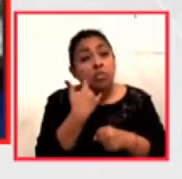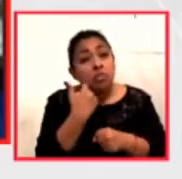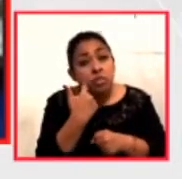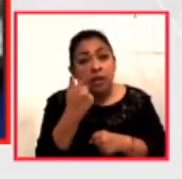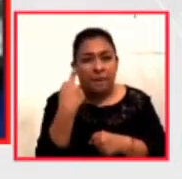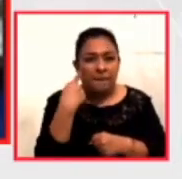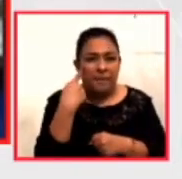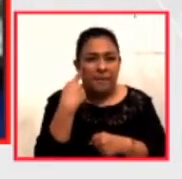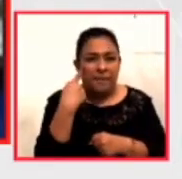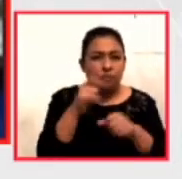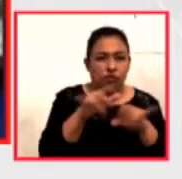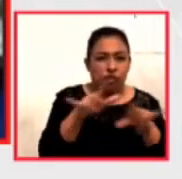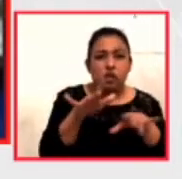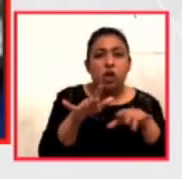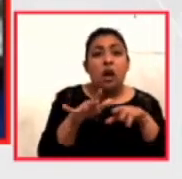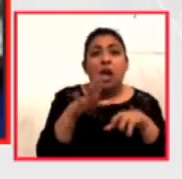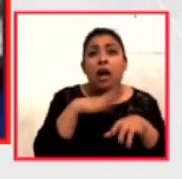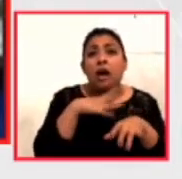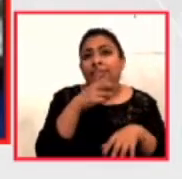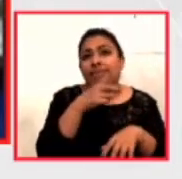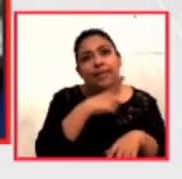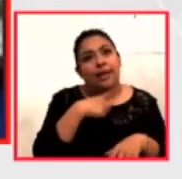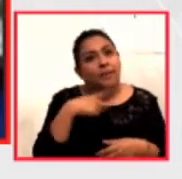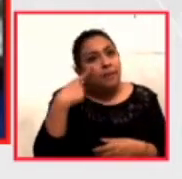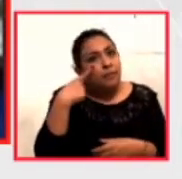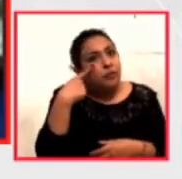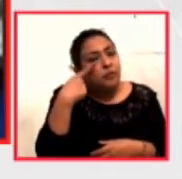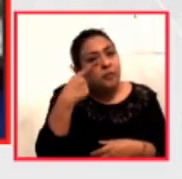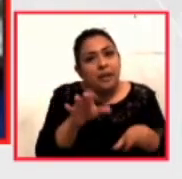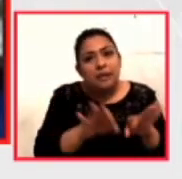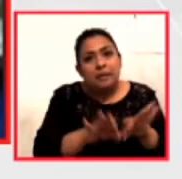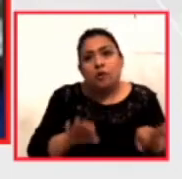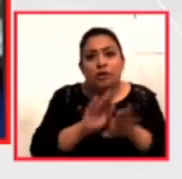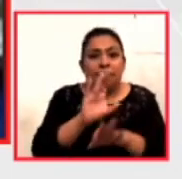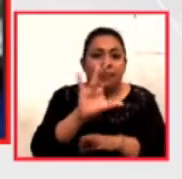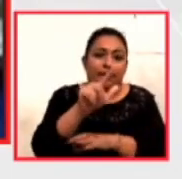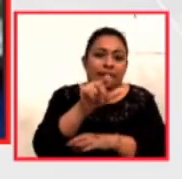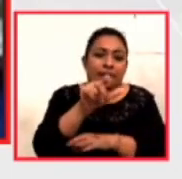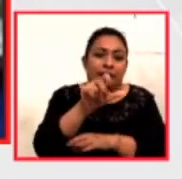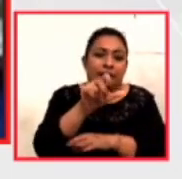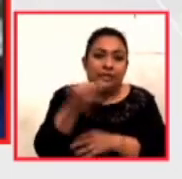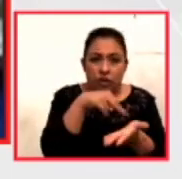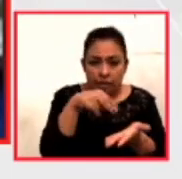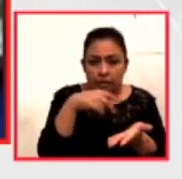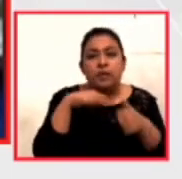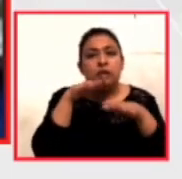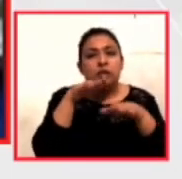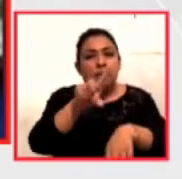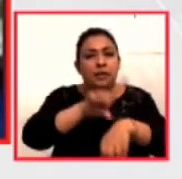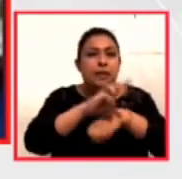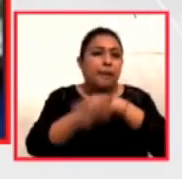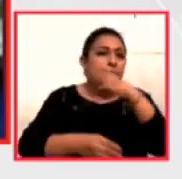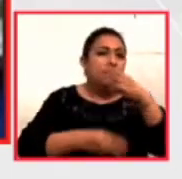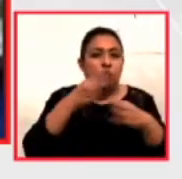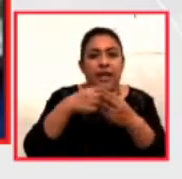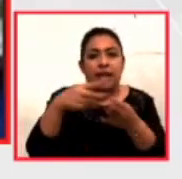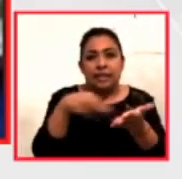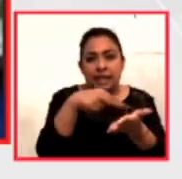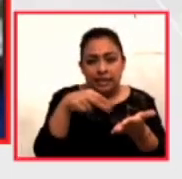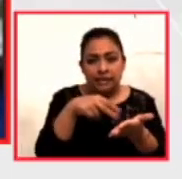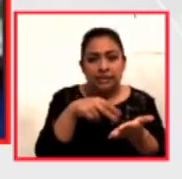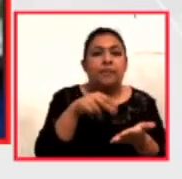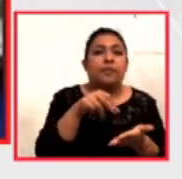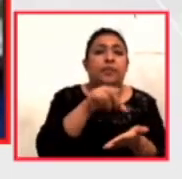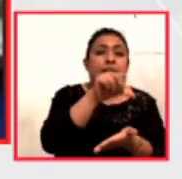nota, uno de los imperdibles de los clásicos de la danza. Y a propósito del Día Mundial de la Danza, el Centro Cultural